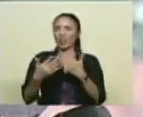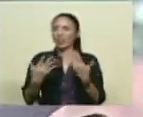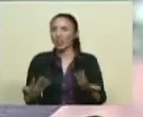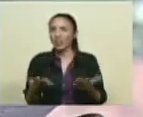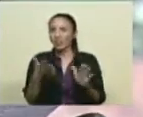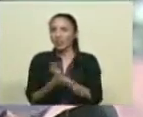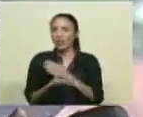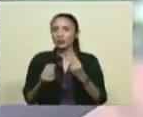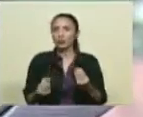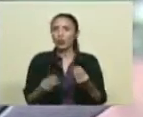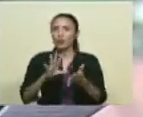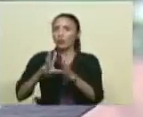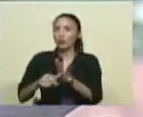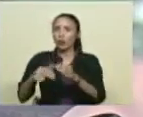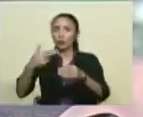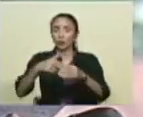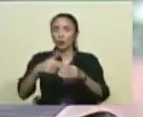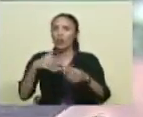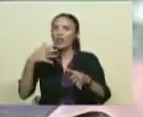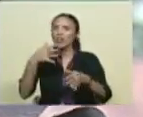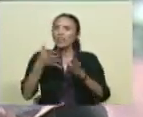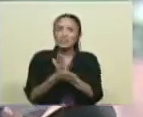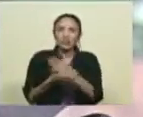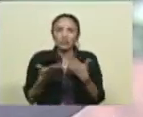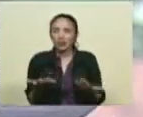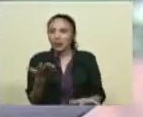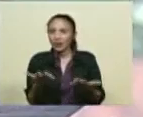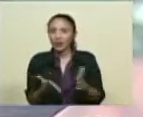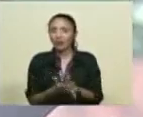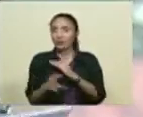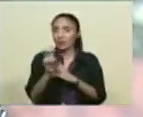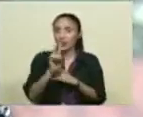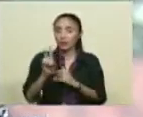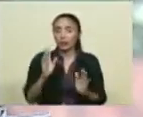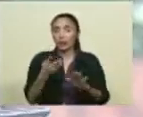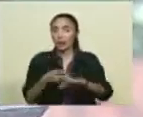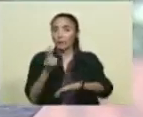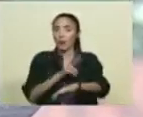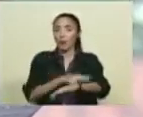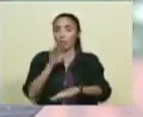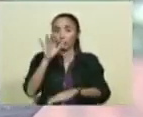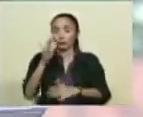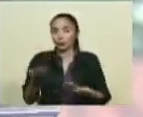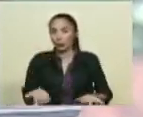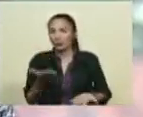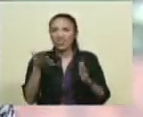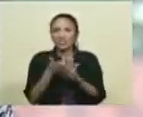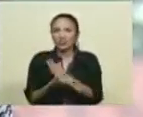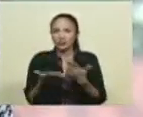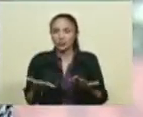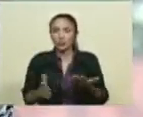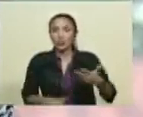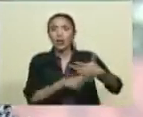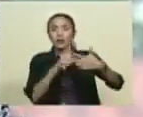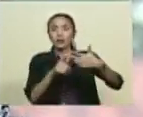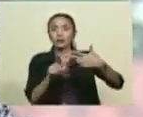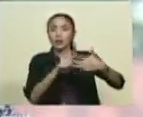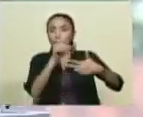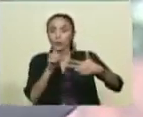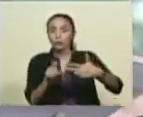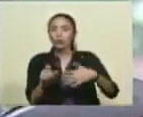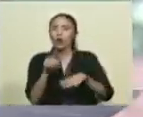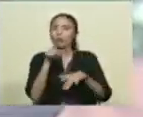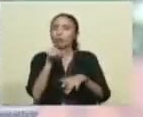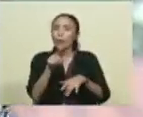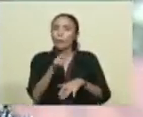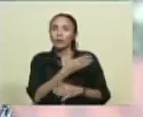un embargo petrolero. ¿De qué estamos hablando? ¿Se vería afectado el país? ¿En qué sentido? Y la tercera pregunta es, ¿cuáles son las expectativas de usted